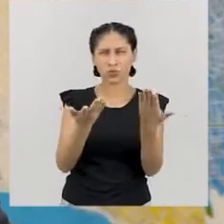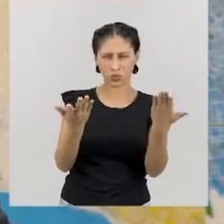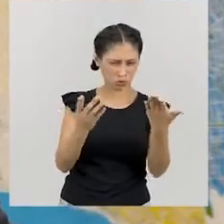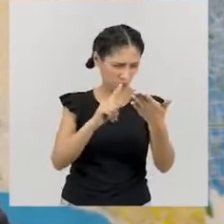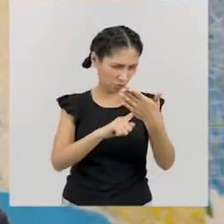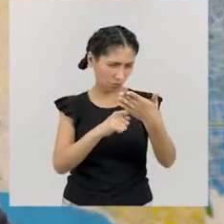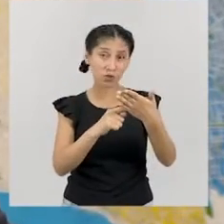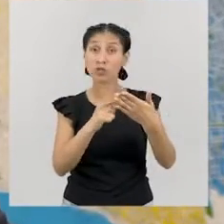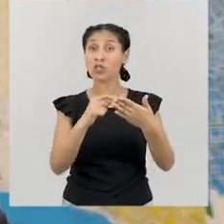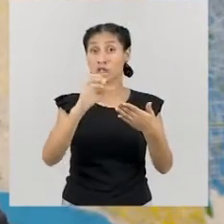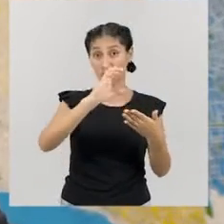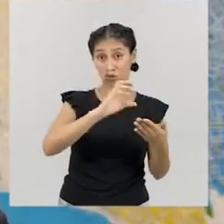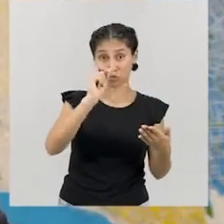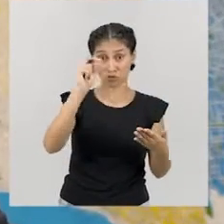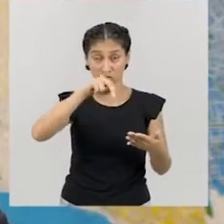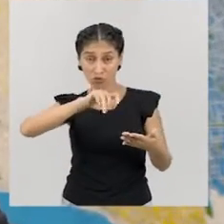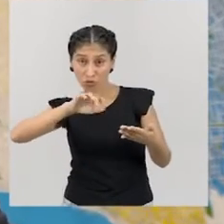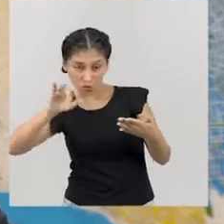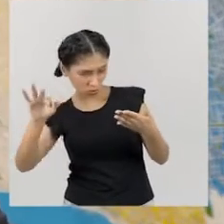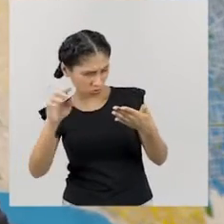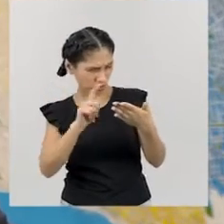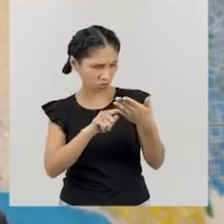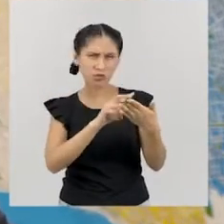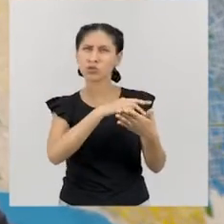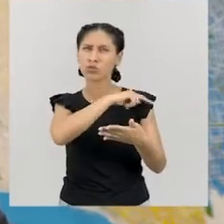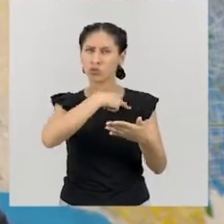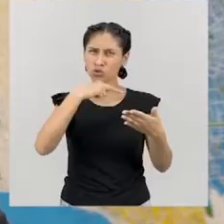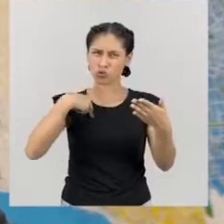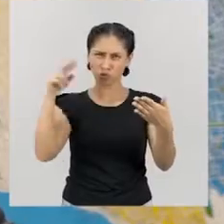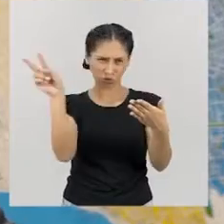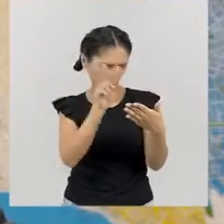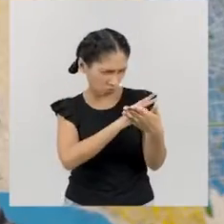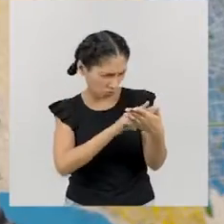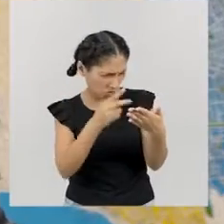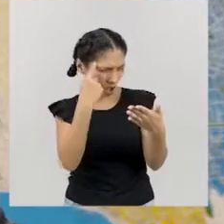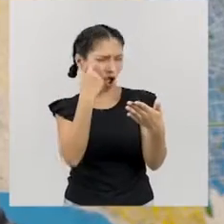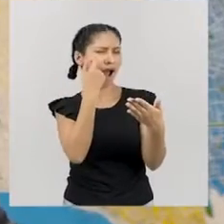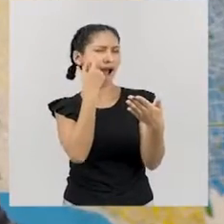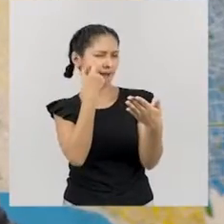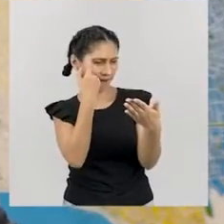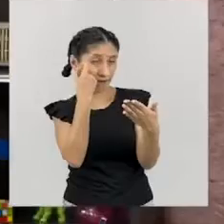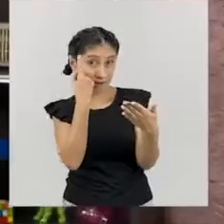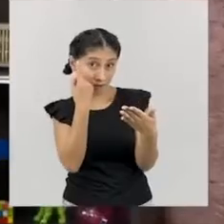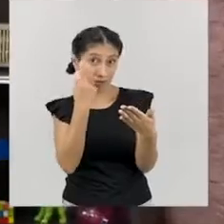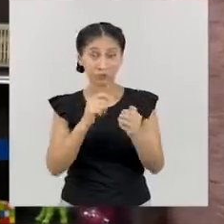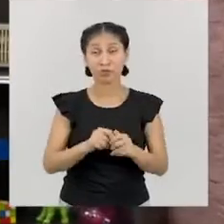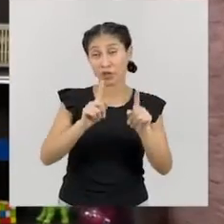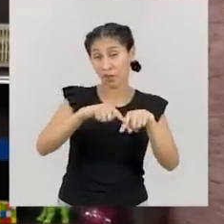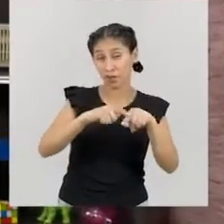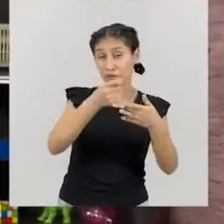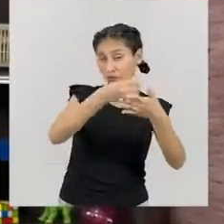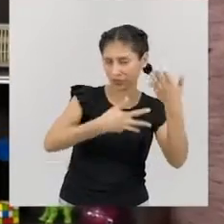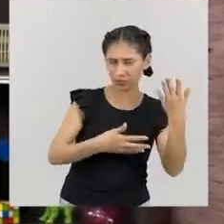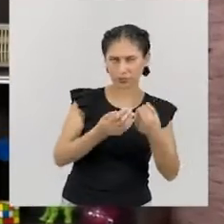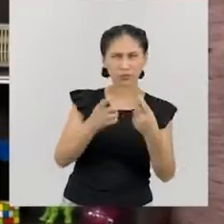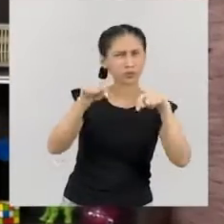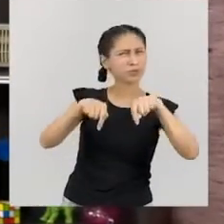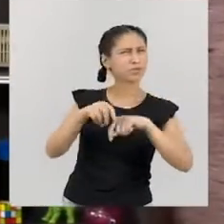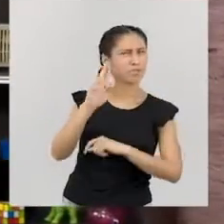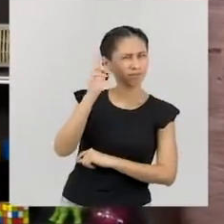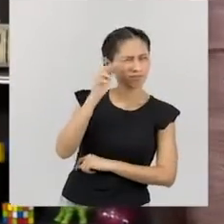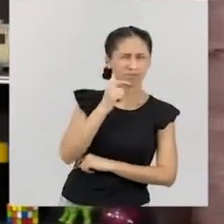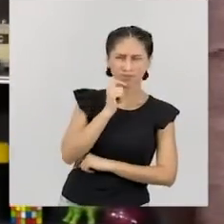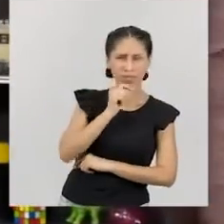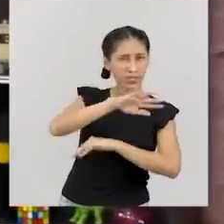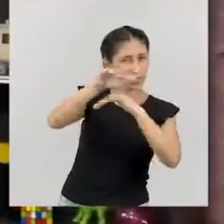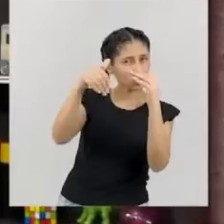función gramatical es transmitir el estilo y la opinión singular del escritor según el tipo de texto. Entonces, profesor, para que